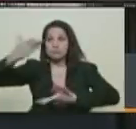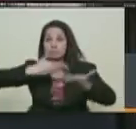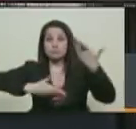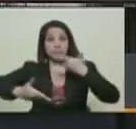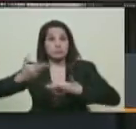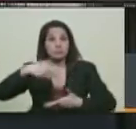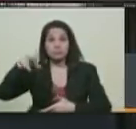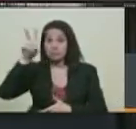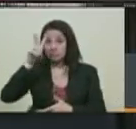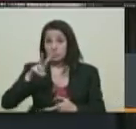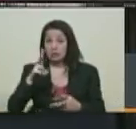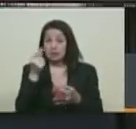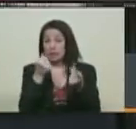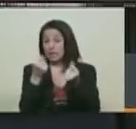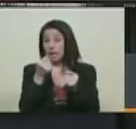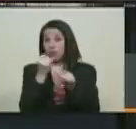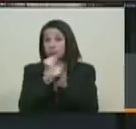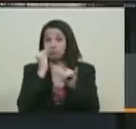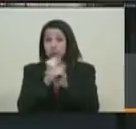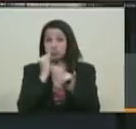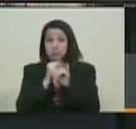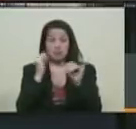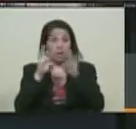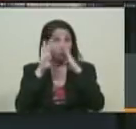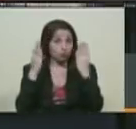de criptomonedas en el mundo,